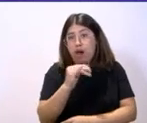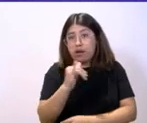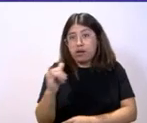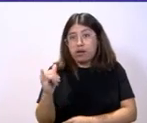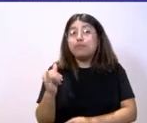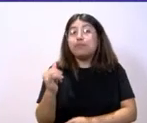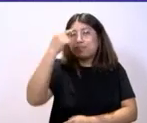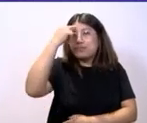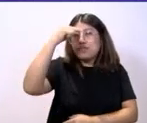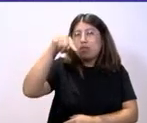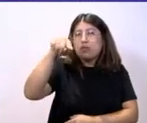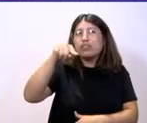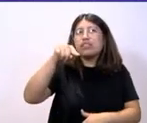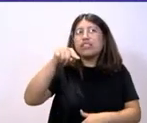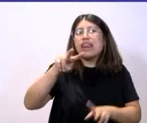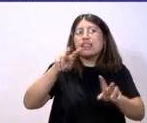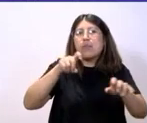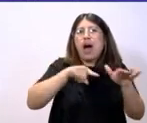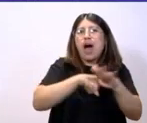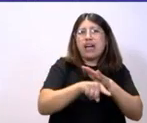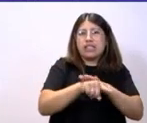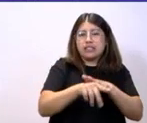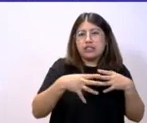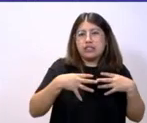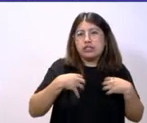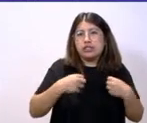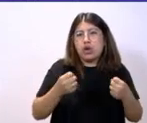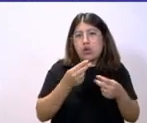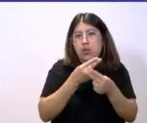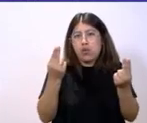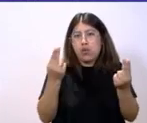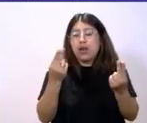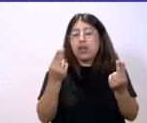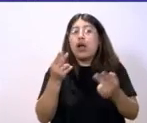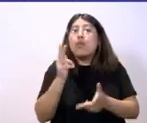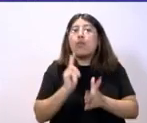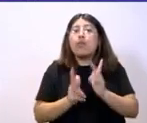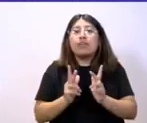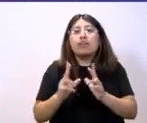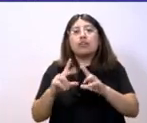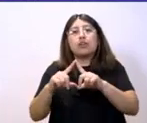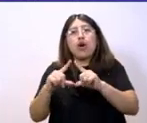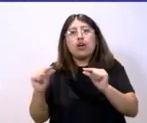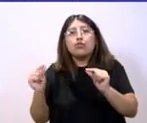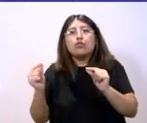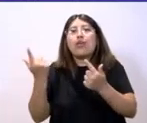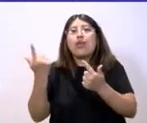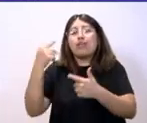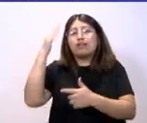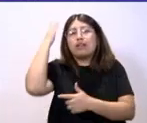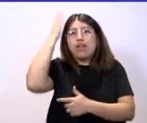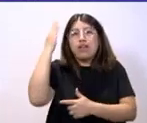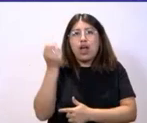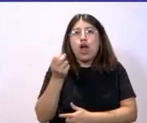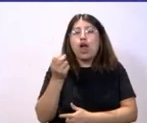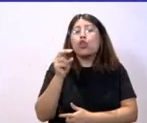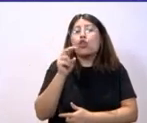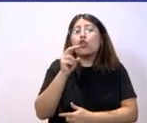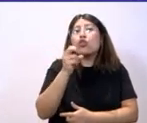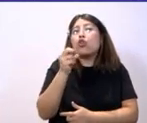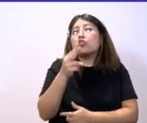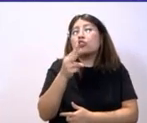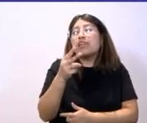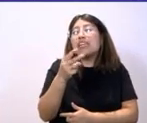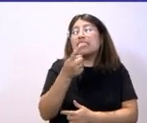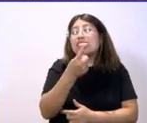pública y muy lejos de otras gobernadas por otros colores, el País Vasco, Asturias o Navarra, con 2.142 euros por